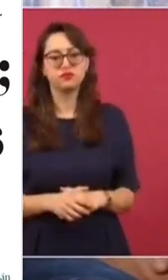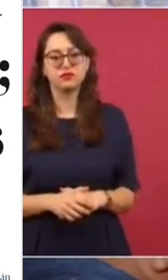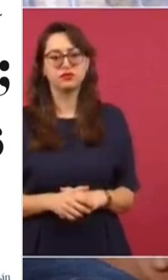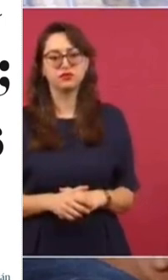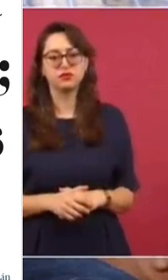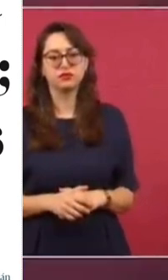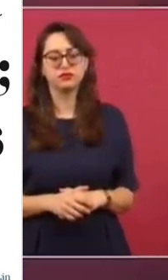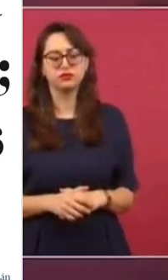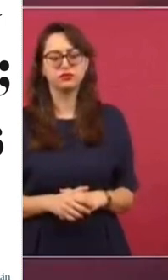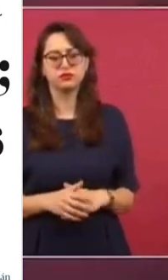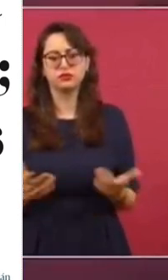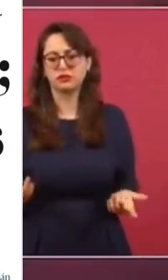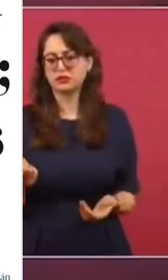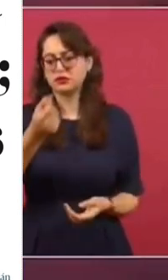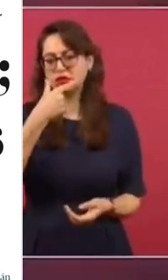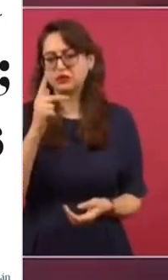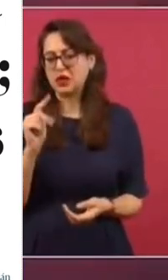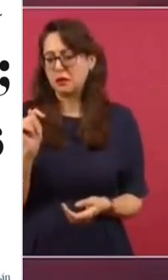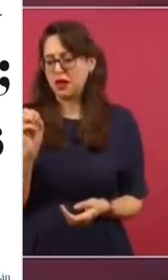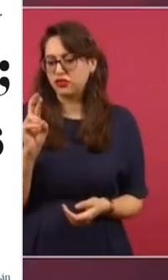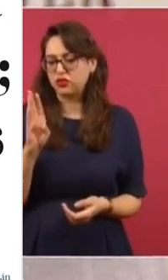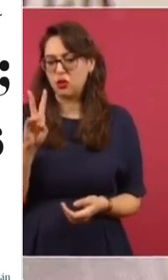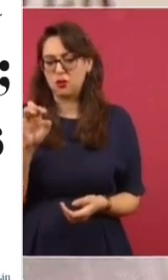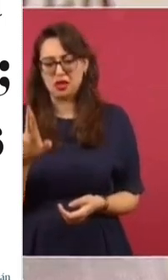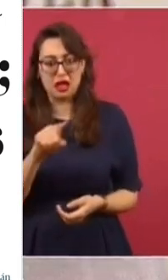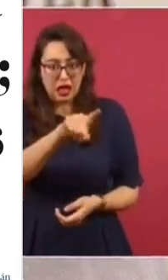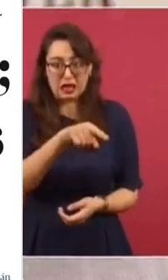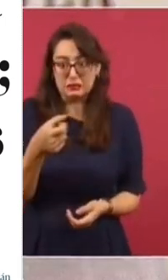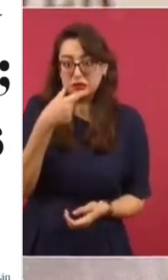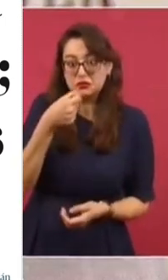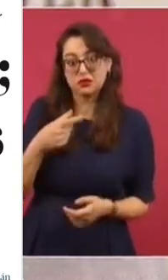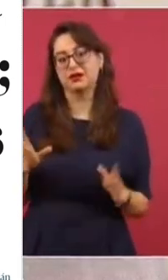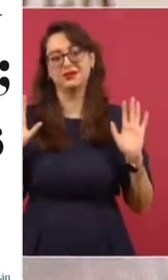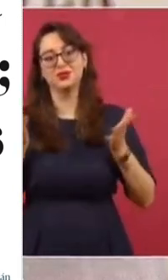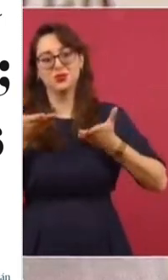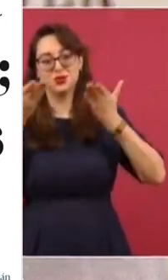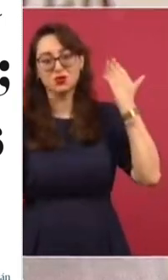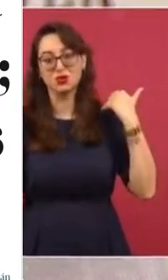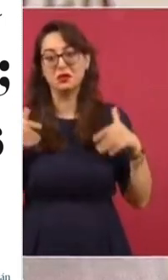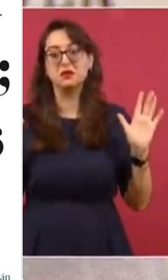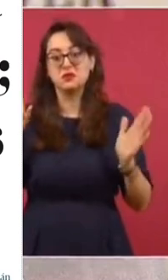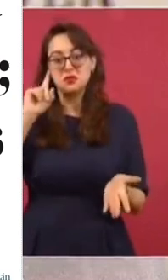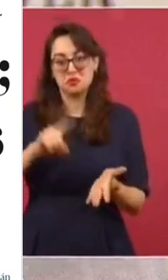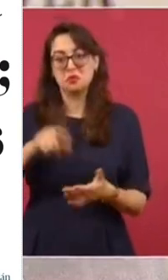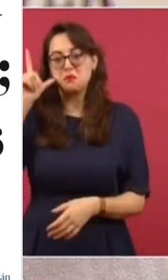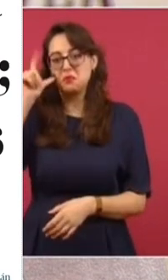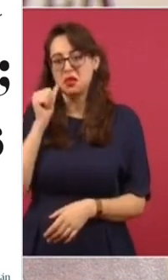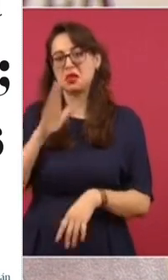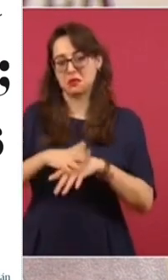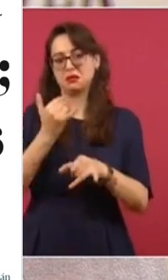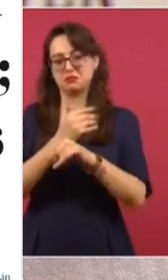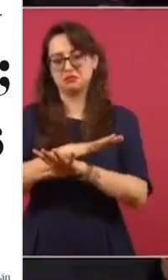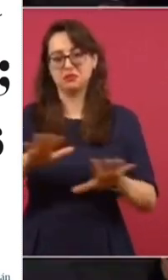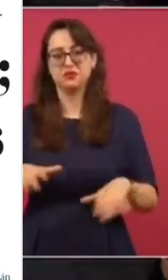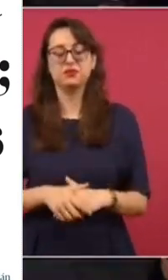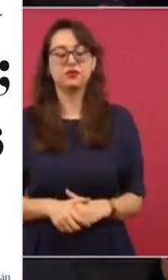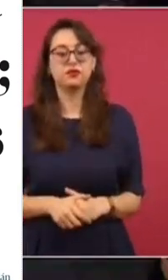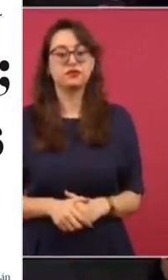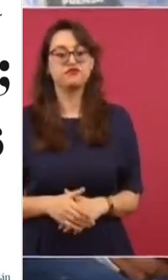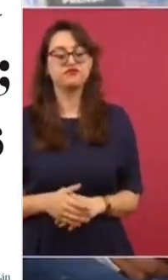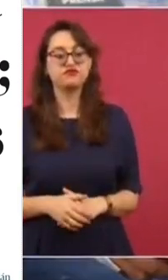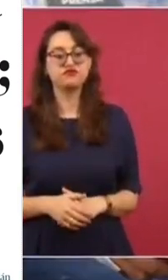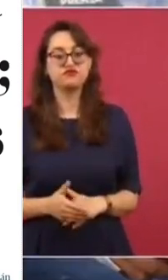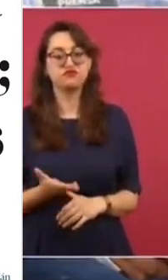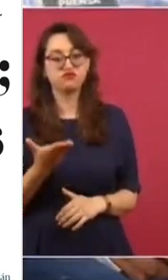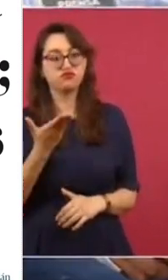tomando este medicamento? No tengo información al respecto, pero pues seguramente una vez que se presente mañana un parte médico actualizado, se podrá detallar. ¿Y va a permanecer aquí